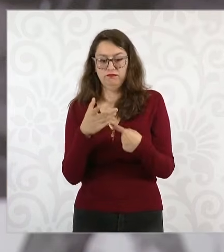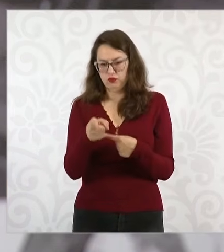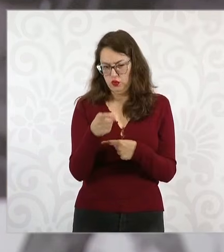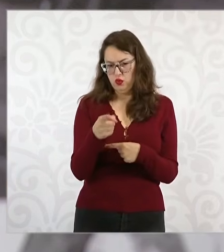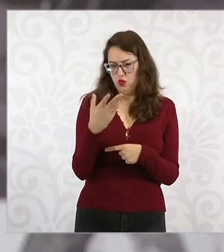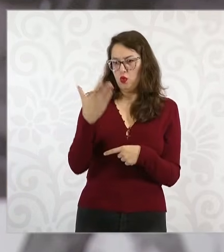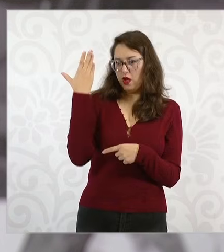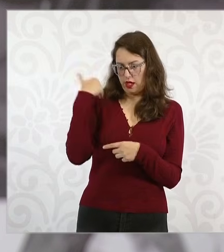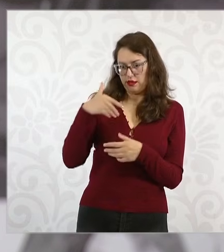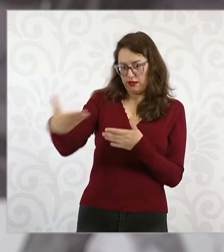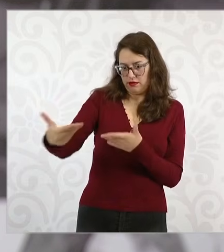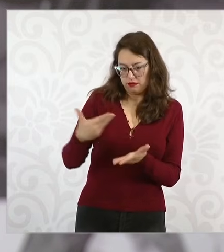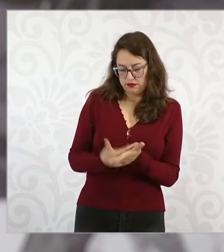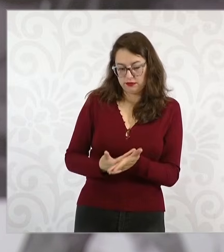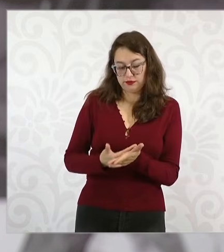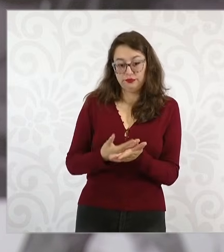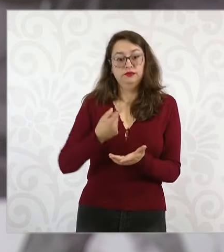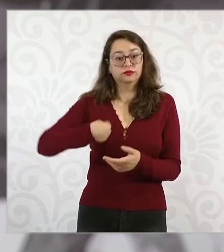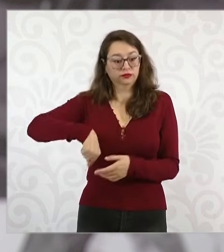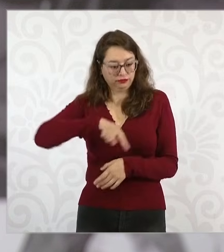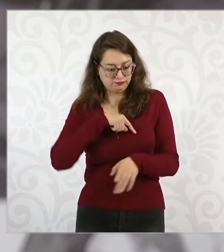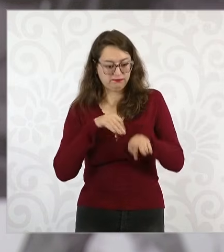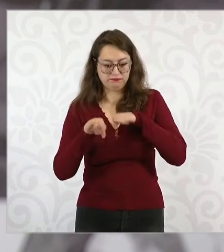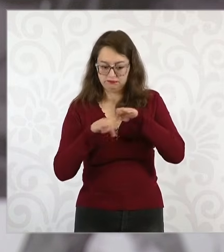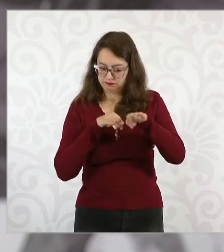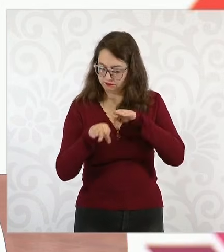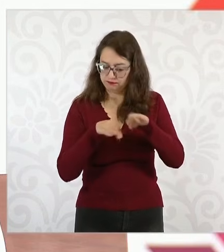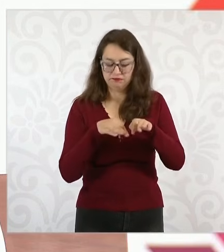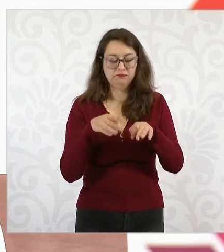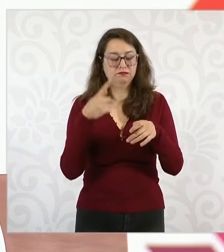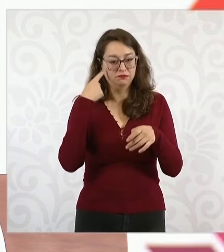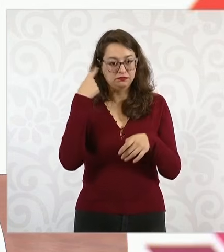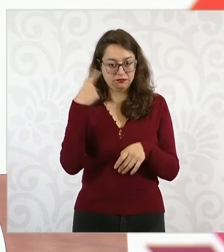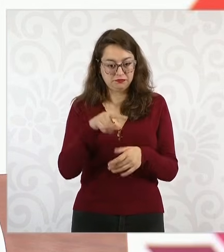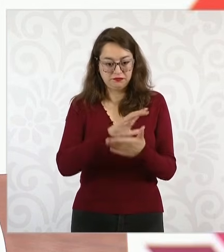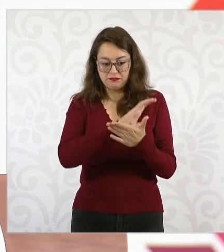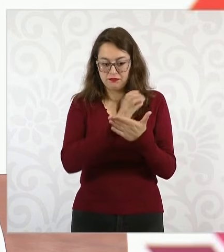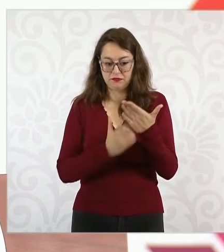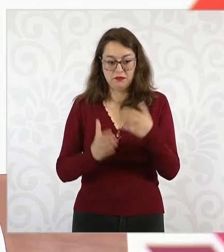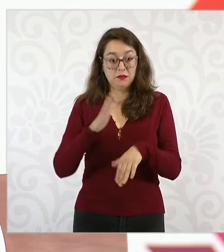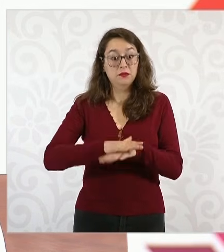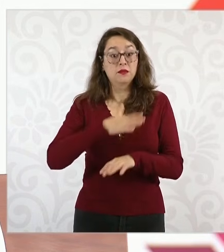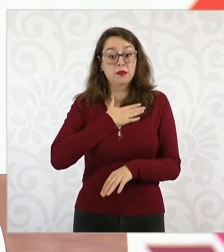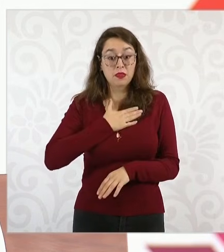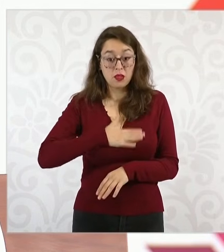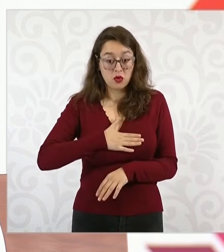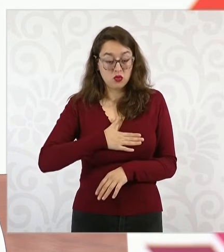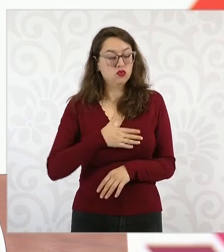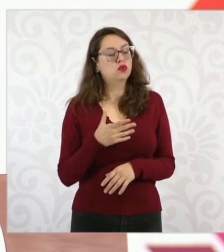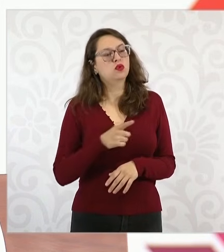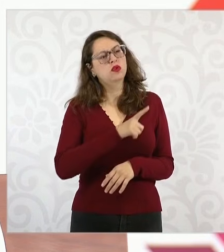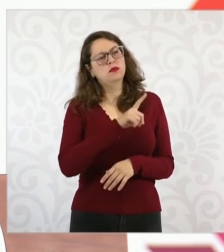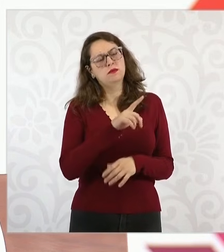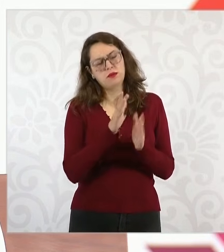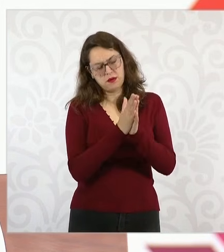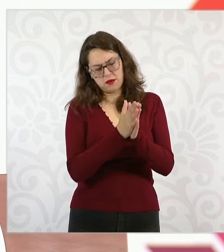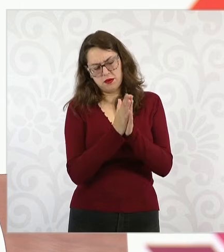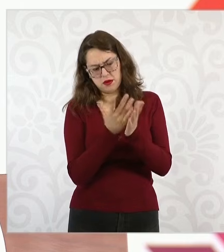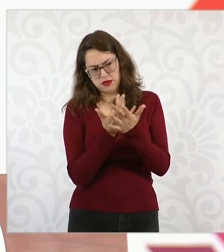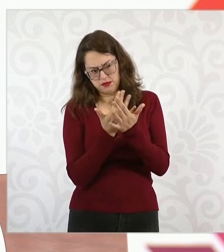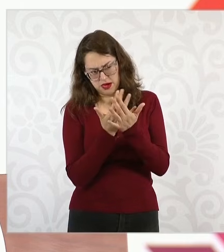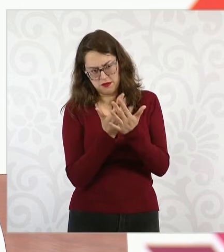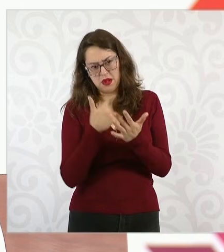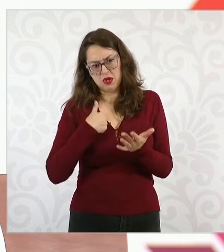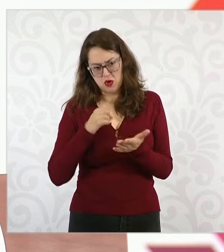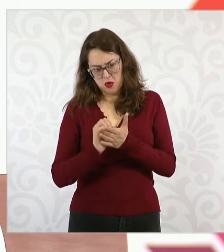mucho más justos. Entonces, si me das oportunidad en el transcurso del día, te digo cómo van los avances y te hacemos llegar